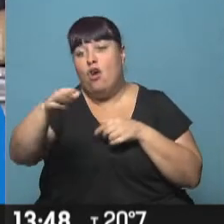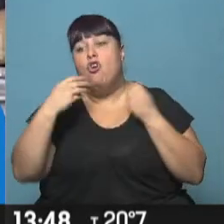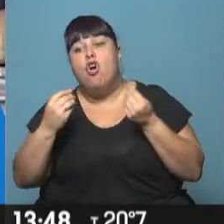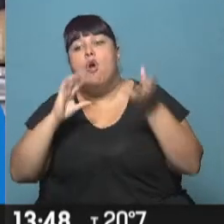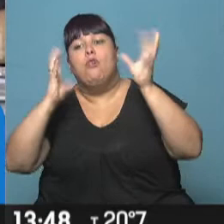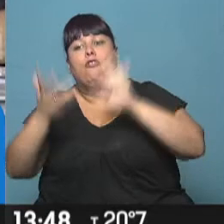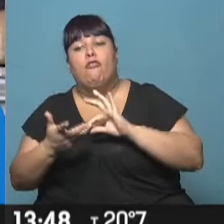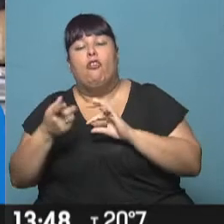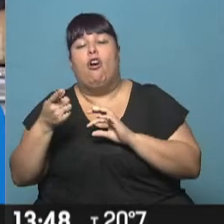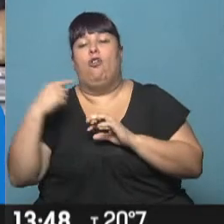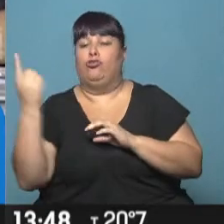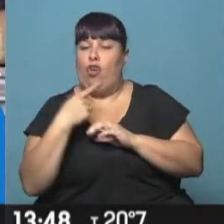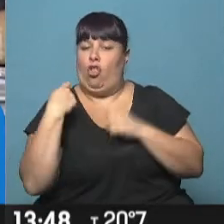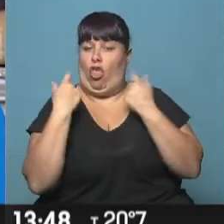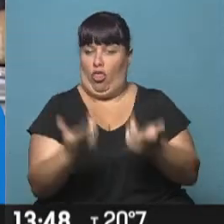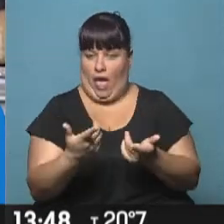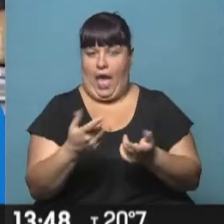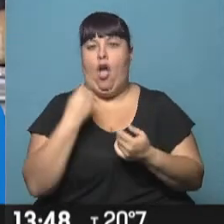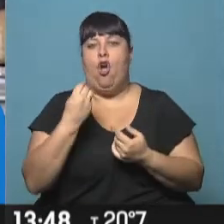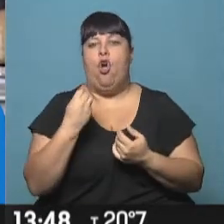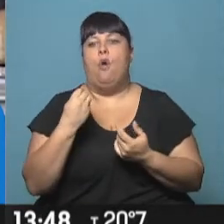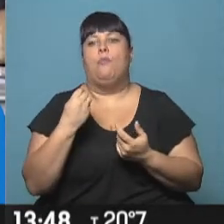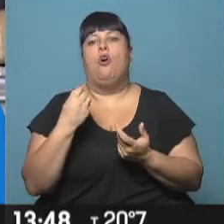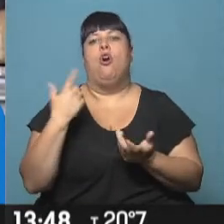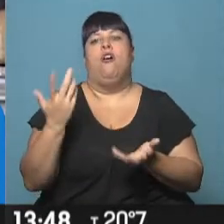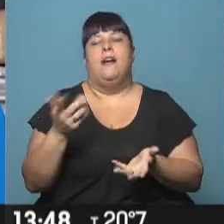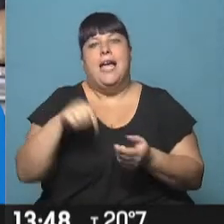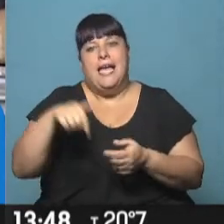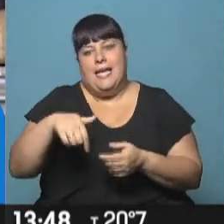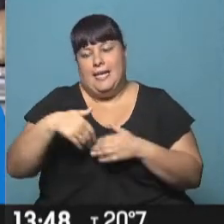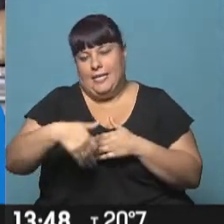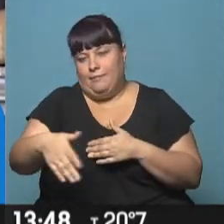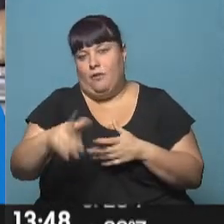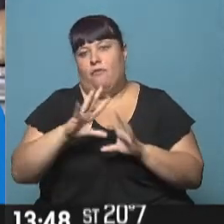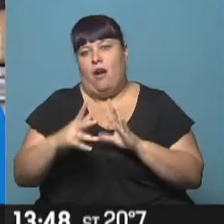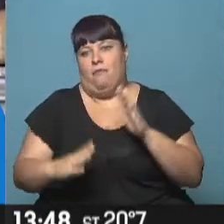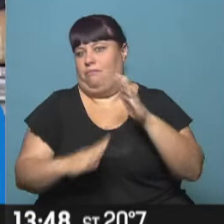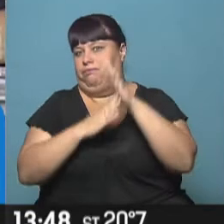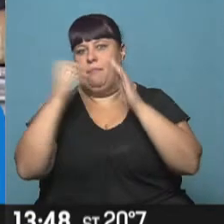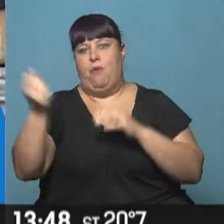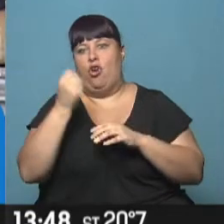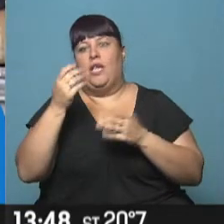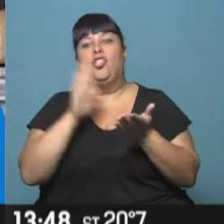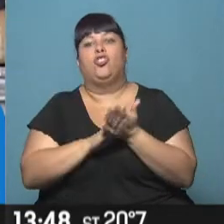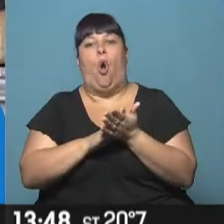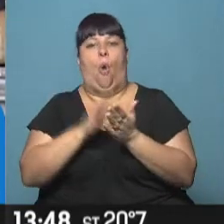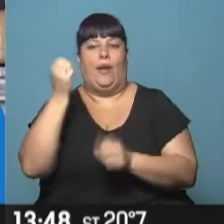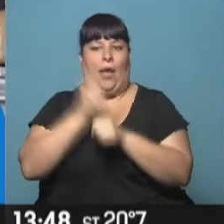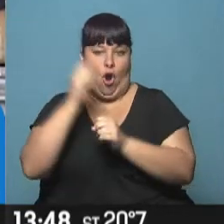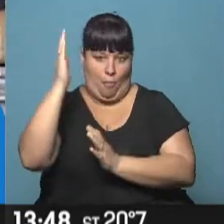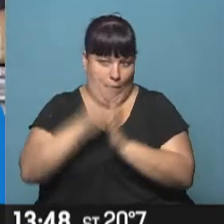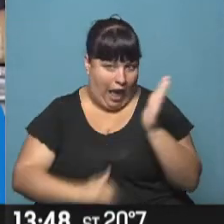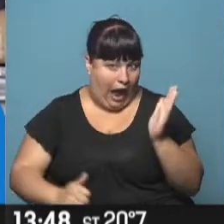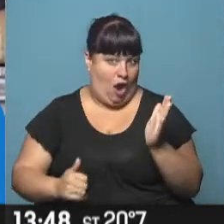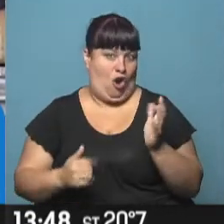hacer para que todos puedan acceder a ellas, cómo poder hacer en esto un pilar central, tiene que ver con el blanqueo